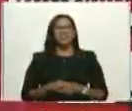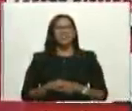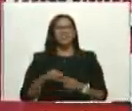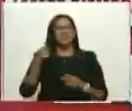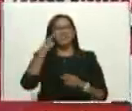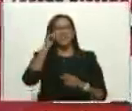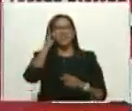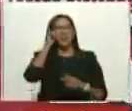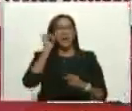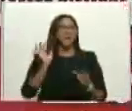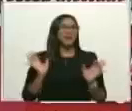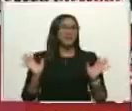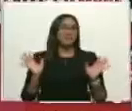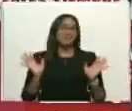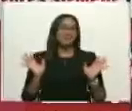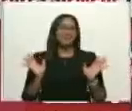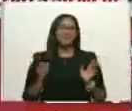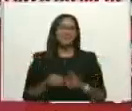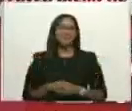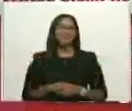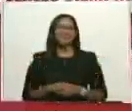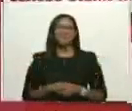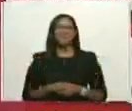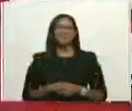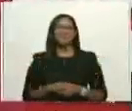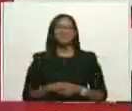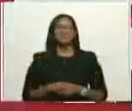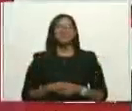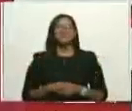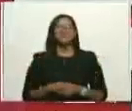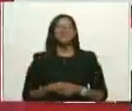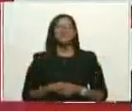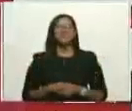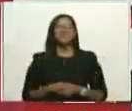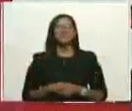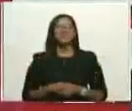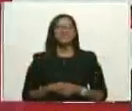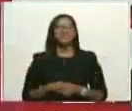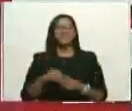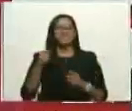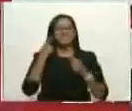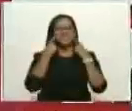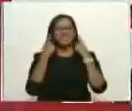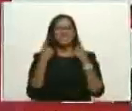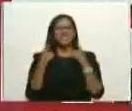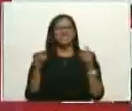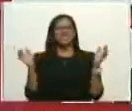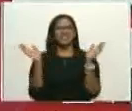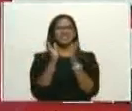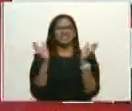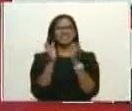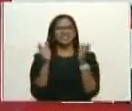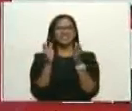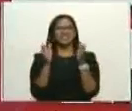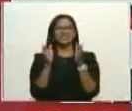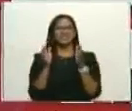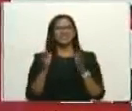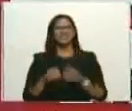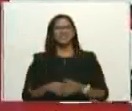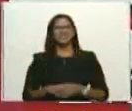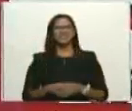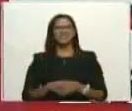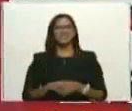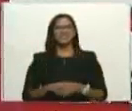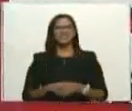ahí, ¿no? ¿Estamos bien aquí? ¿Ah? ¿Nos pegamos más cerca? Más cerca. Dale, aquí, más cerquita,